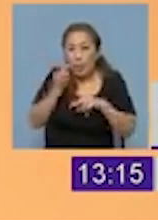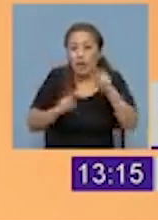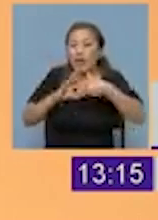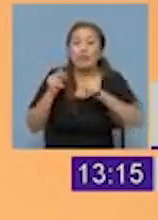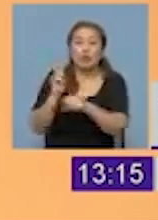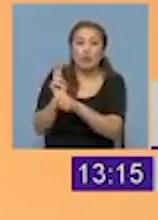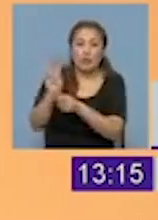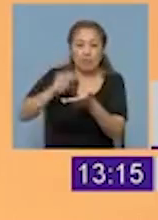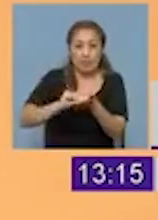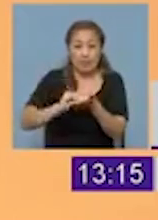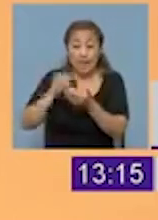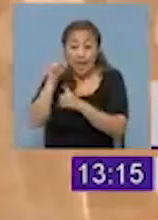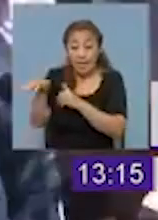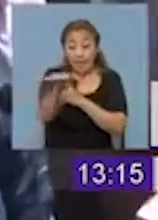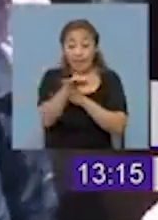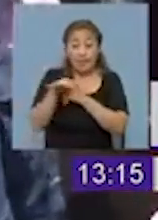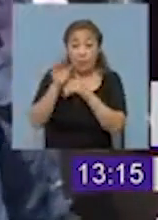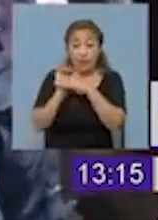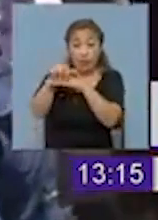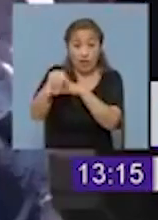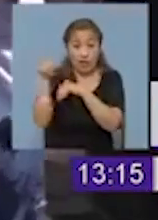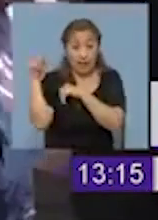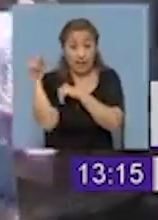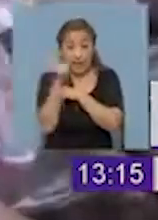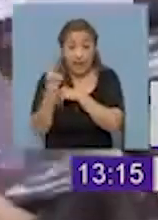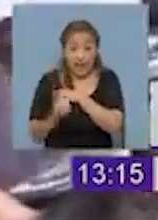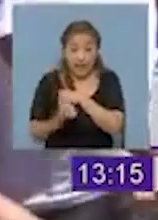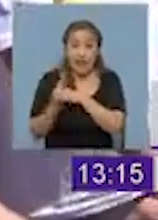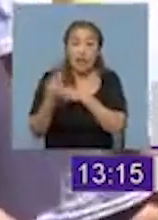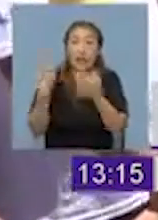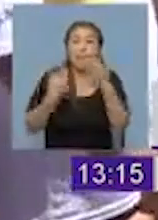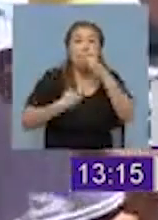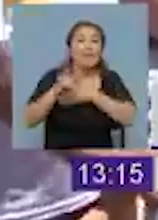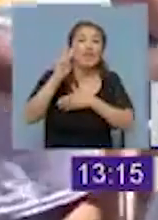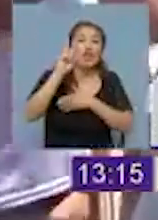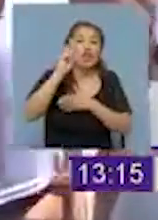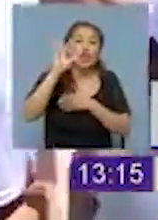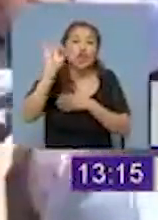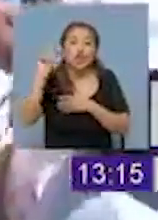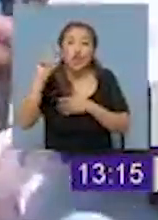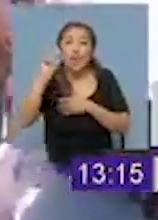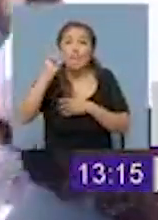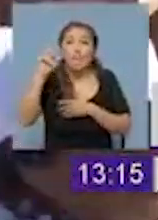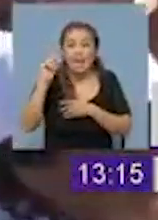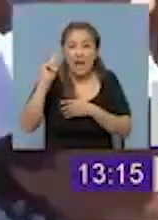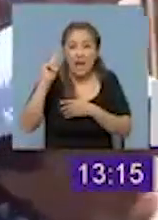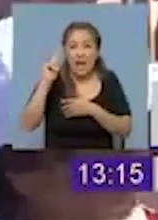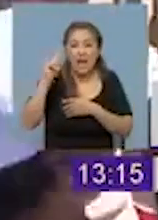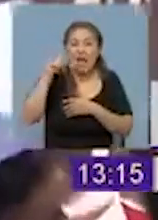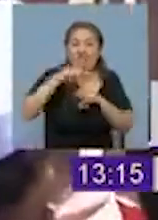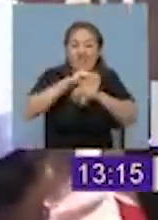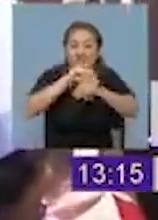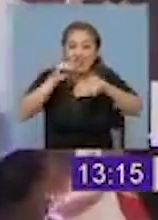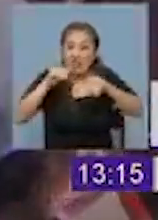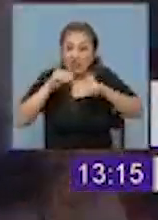en el caso puntual de volcán se removieron más de 200 mil metros cúbicos de acumulación de materiales que